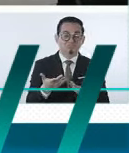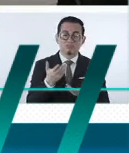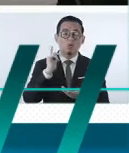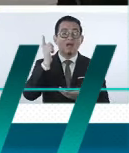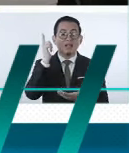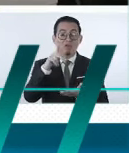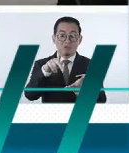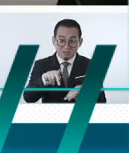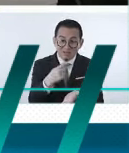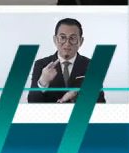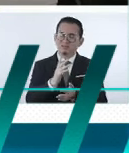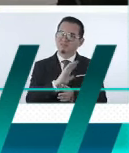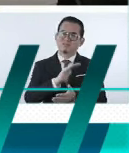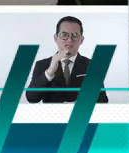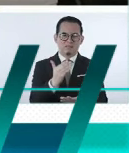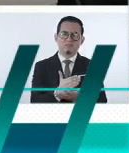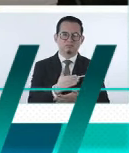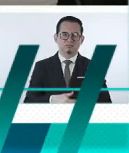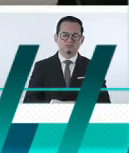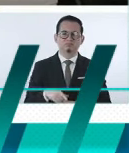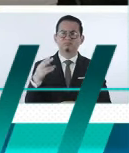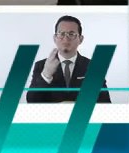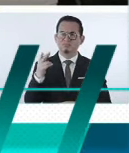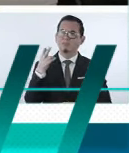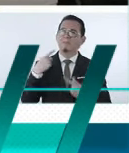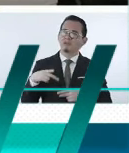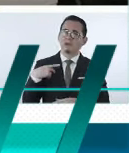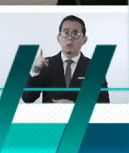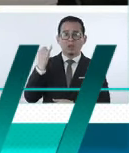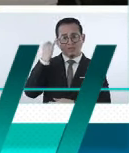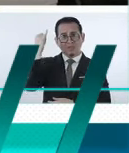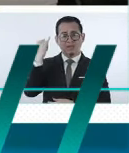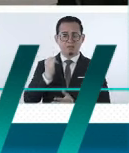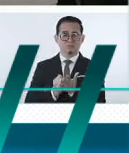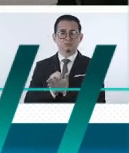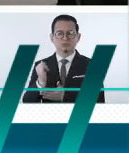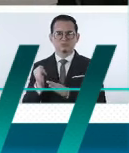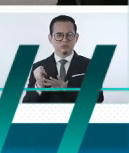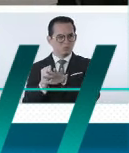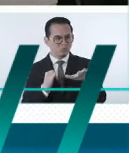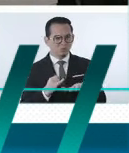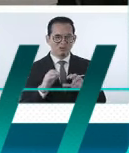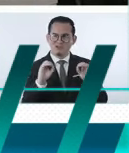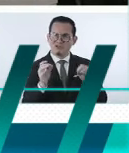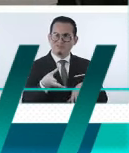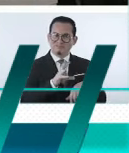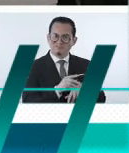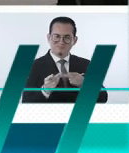mentir. Porque este proyecto ya traía línea desde hace mucho tiempo. Es más, la primera que lo propuso fue Ivonne